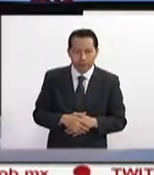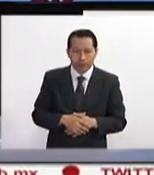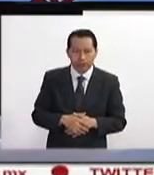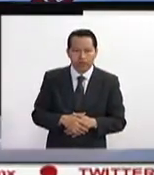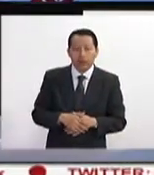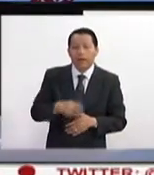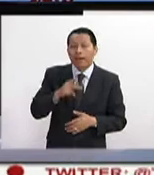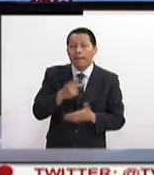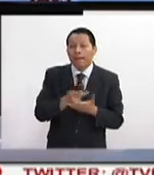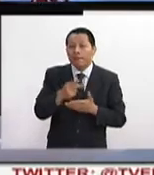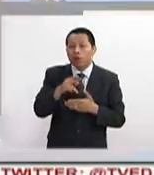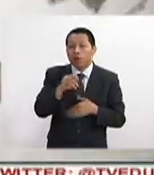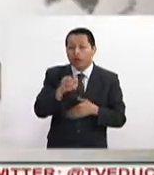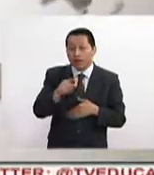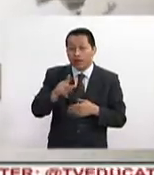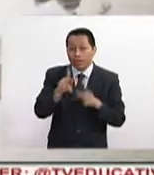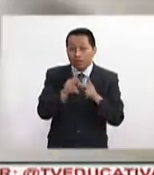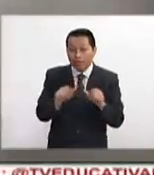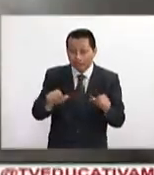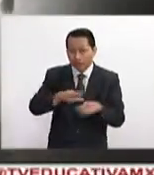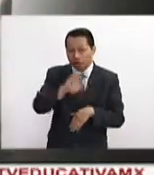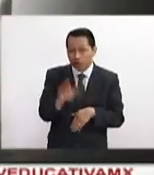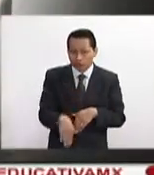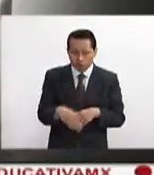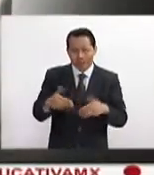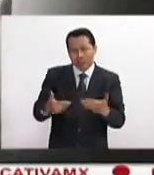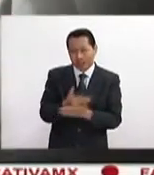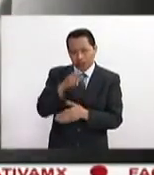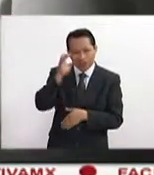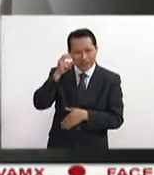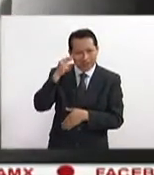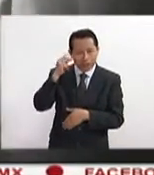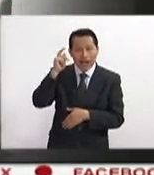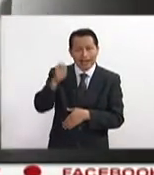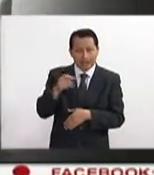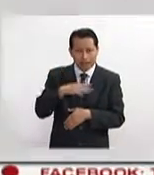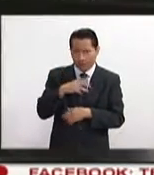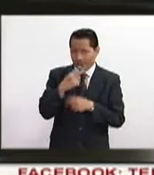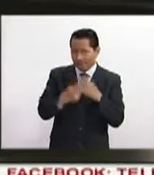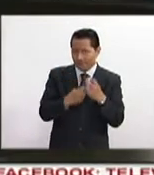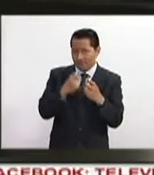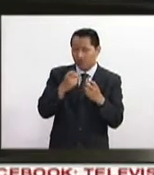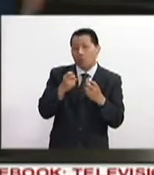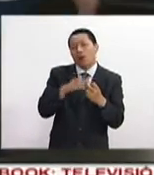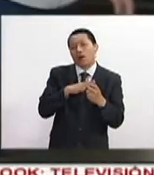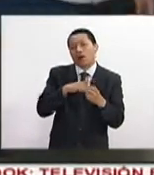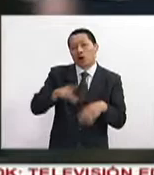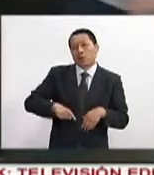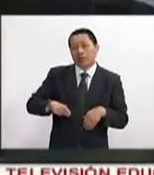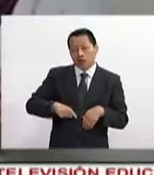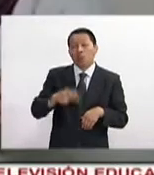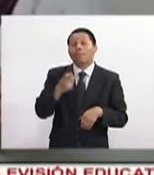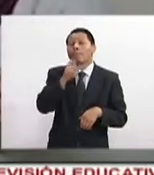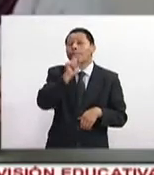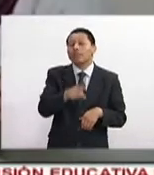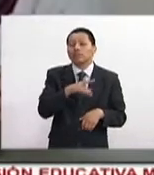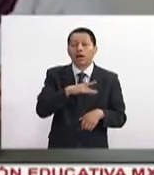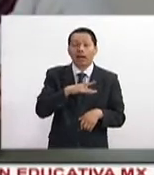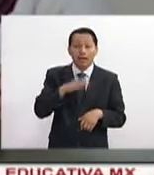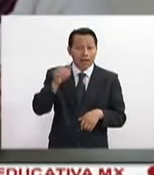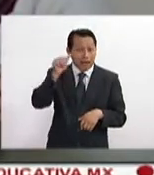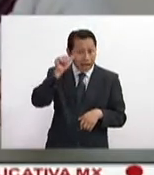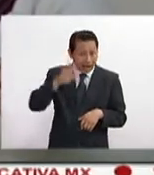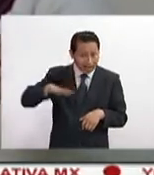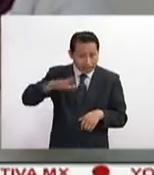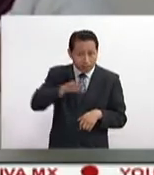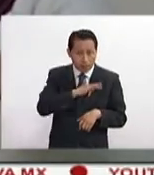Falleció el Premio Nobel de la Paz Liu Xiaobo, de origen chino. Fue uno de los principales críticos del gobierno de su país. Luchó porque en el gigante